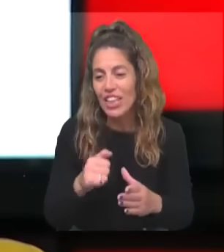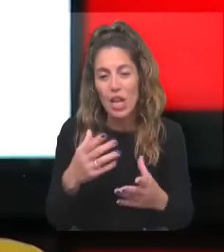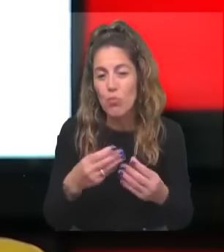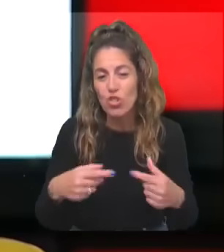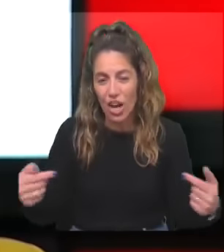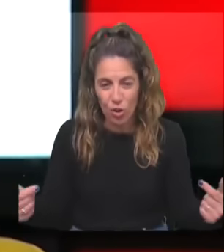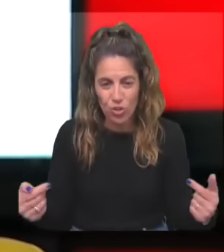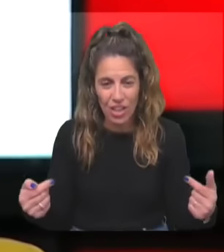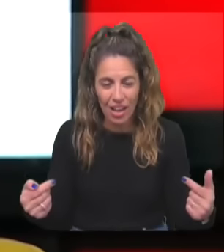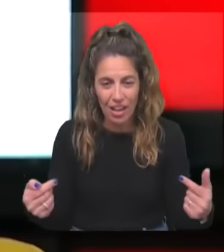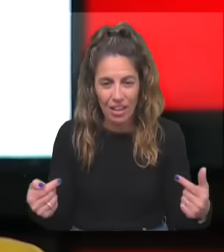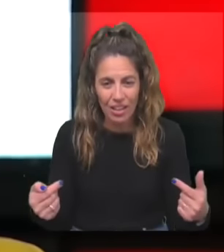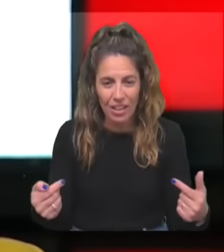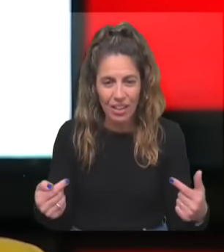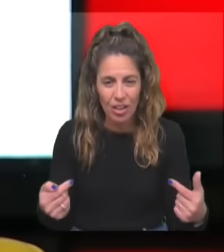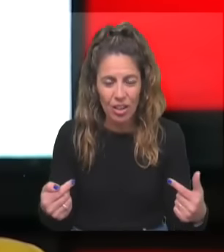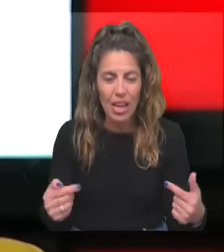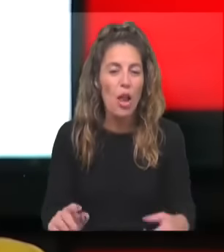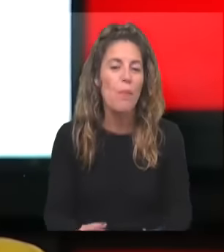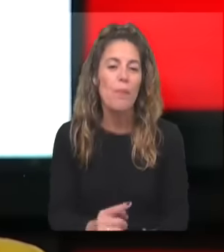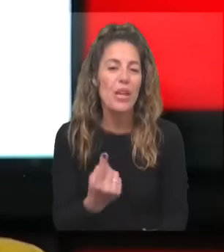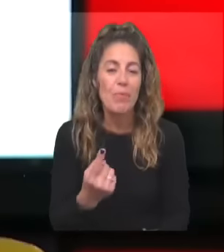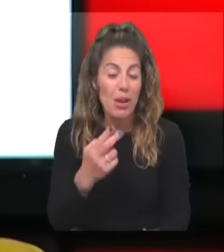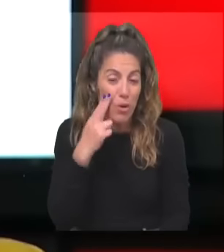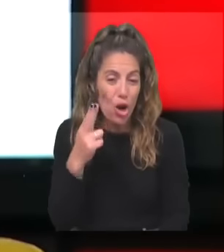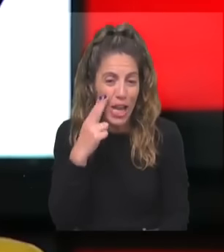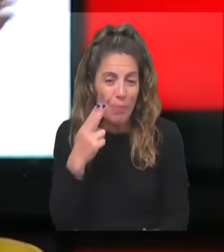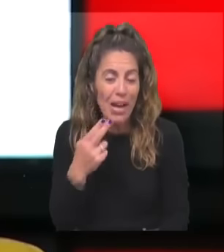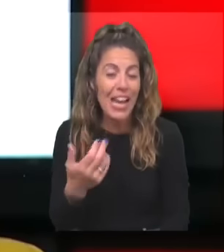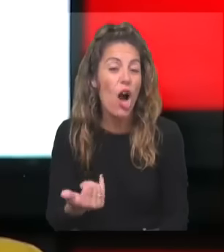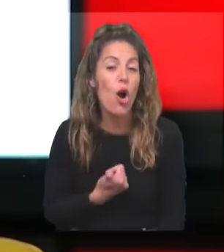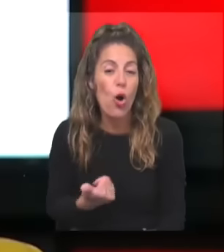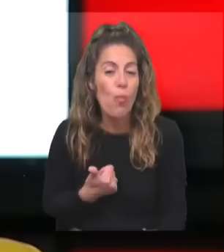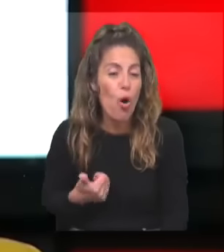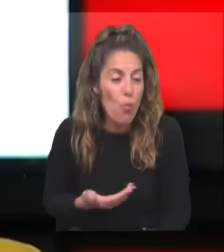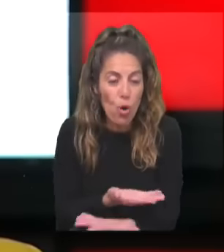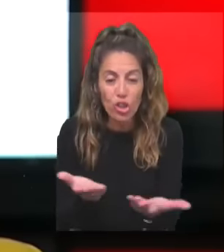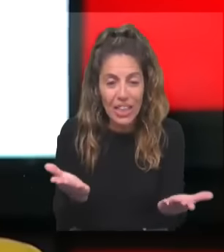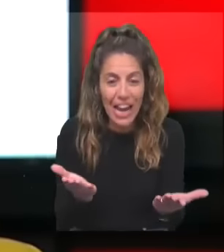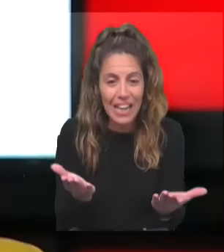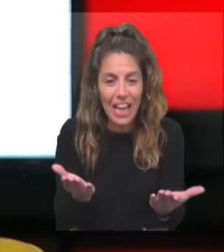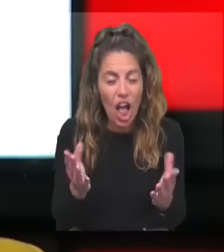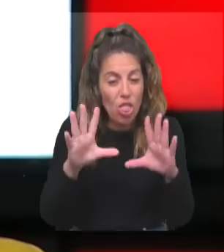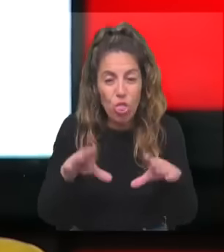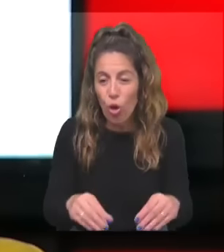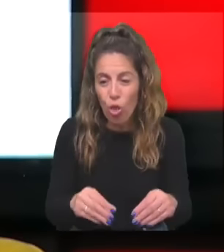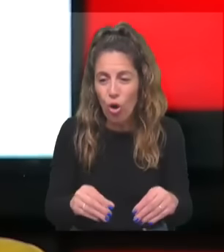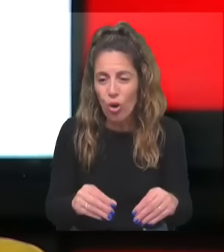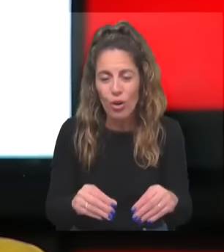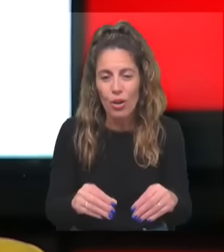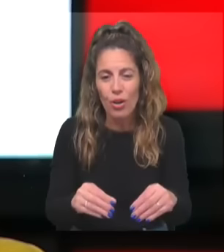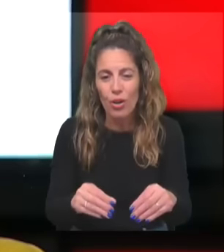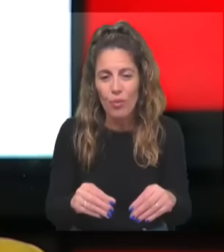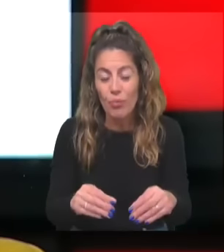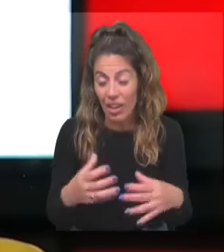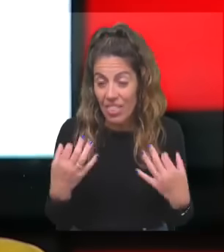sí, efectivamente, el primer problema era ese plano general, abarcar todo esto. Es